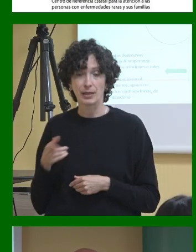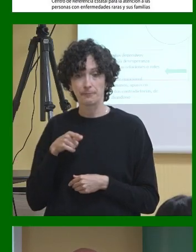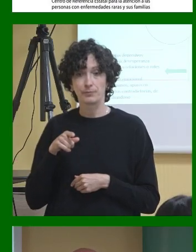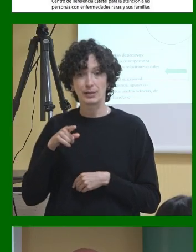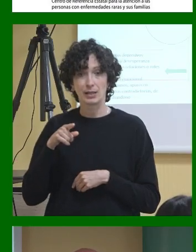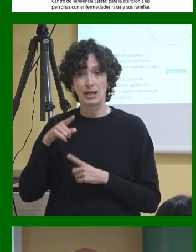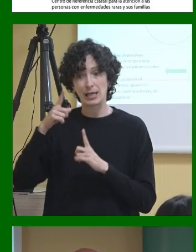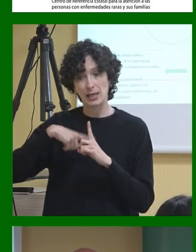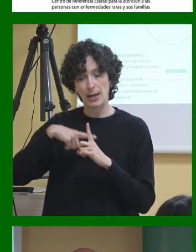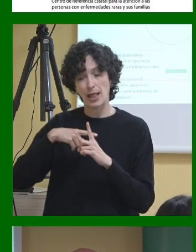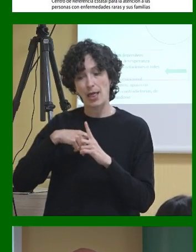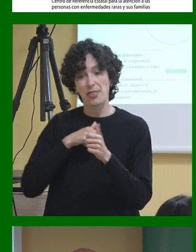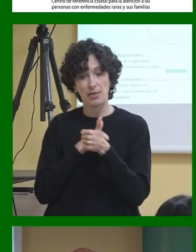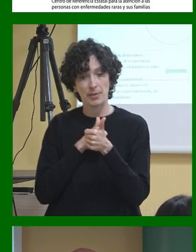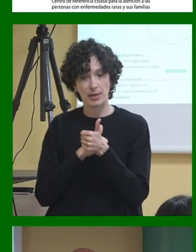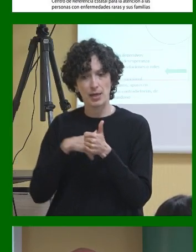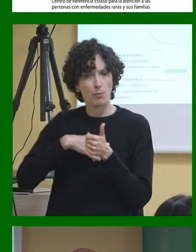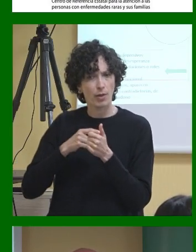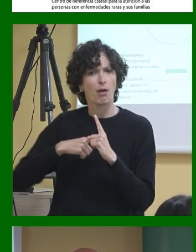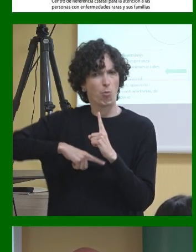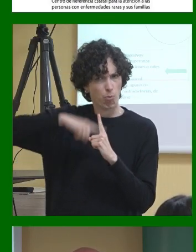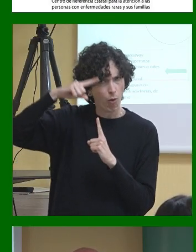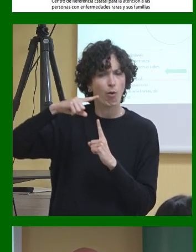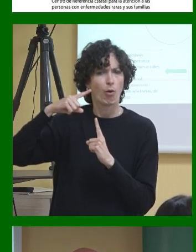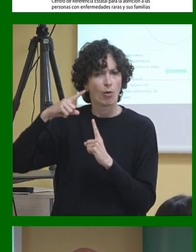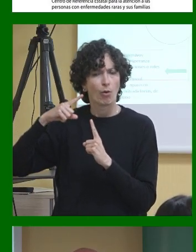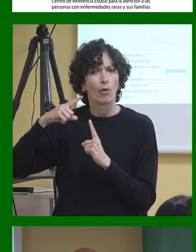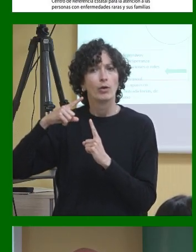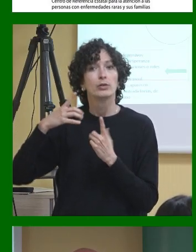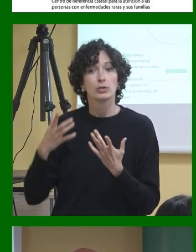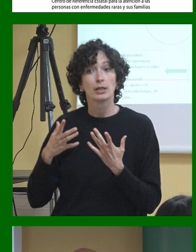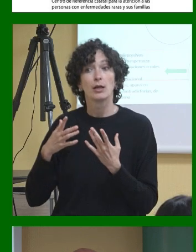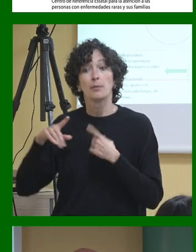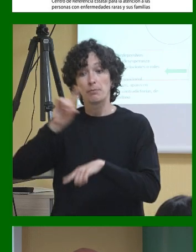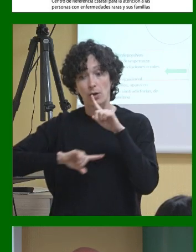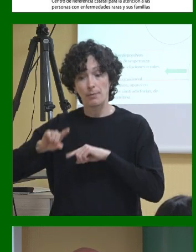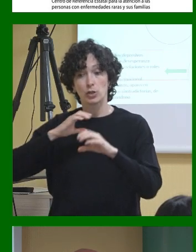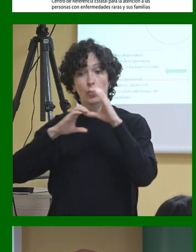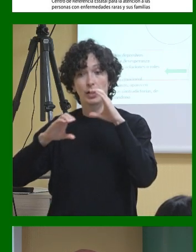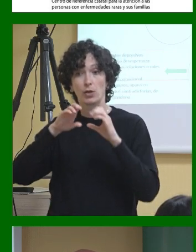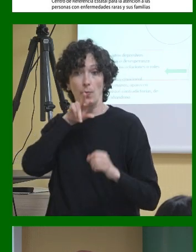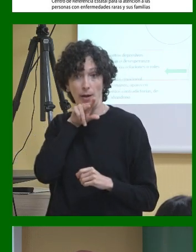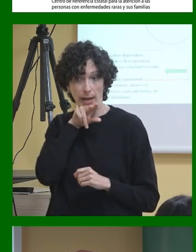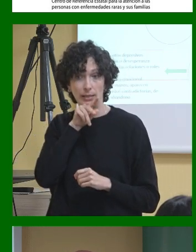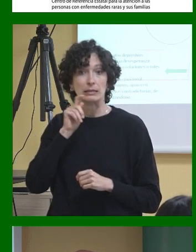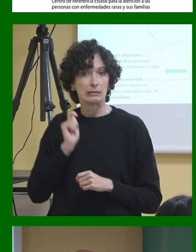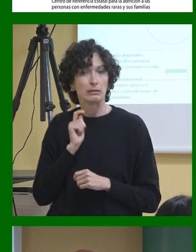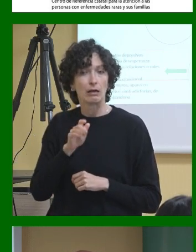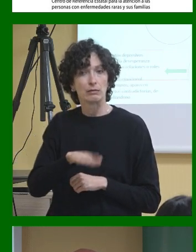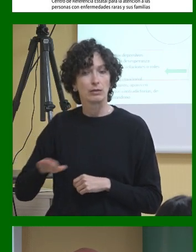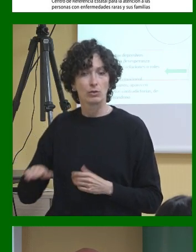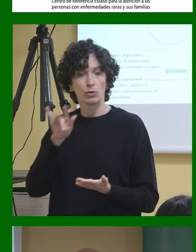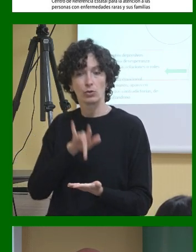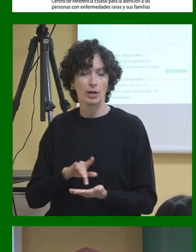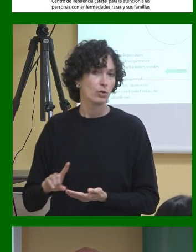dependencia, o deberíamos decir que el grado de dependencia es muy alto en muchos casos. Los problemas de comunicación verbal se dan en muchos niños, principalmente